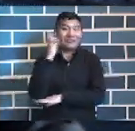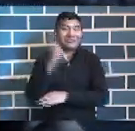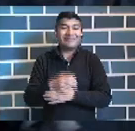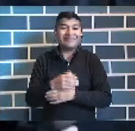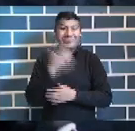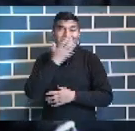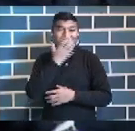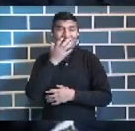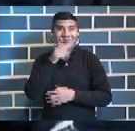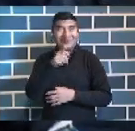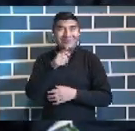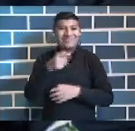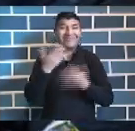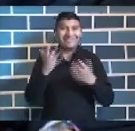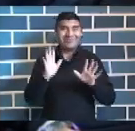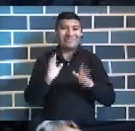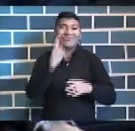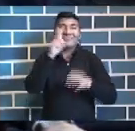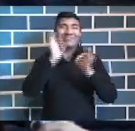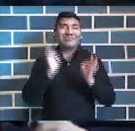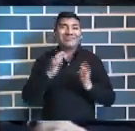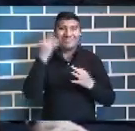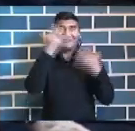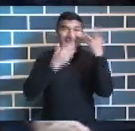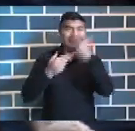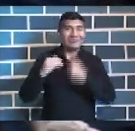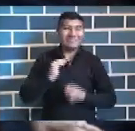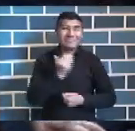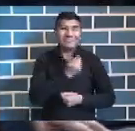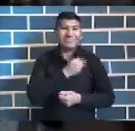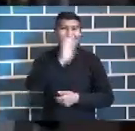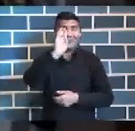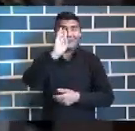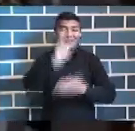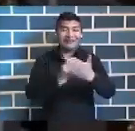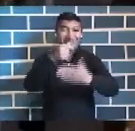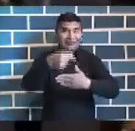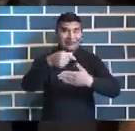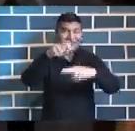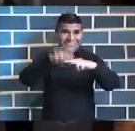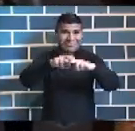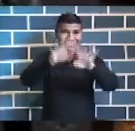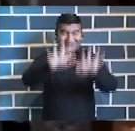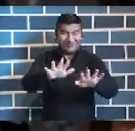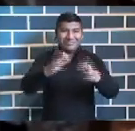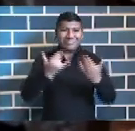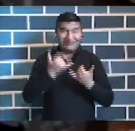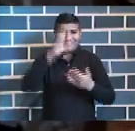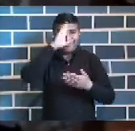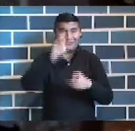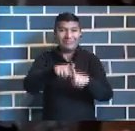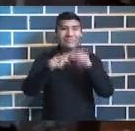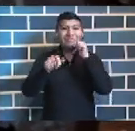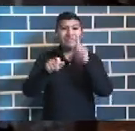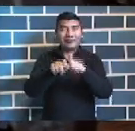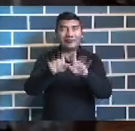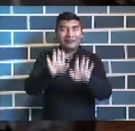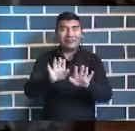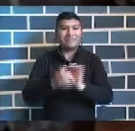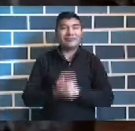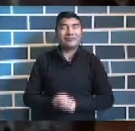Bolivia! Oh, así vamos a celebrar, pues, de una manera maravillosa nuestro 6 de agosto. Tomen asiento ahora, queridos hermanos.